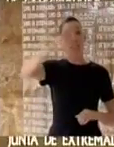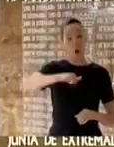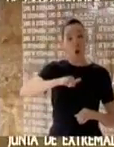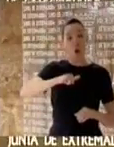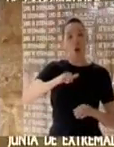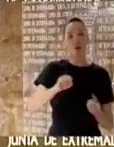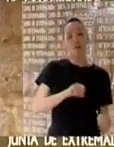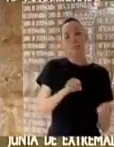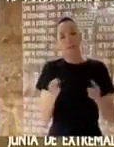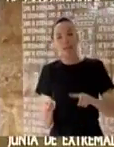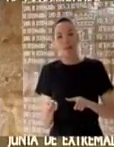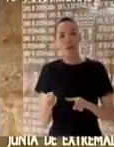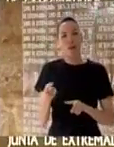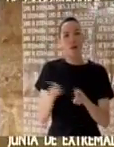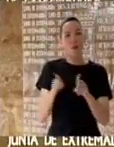Pen español.